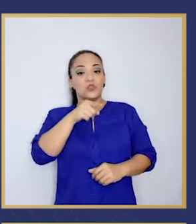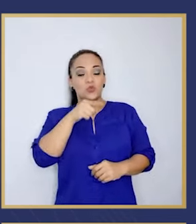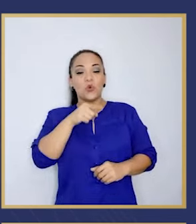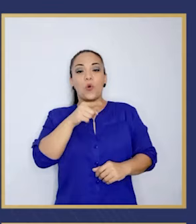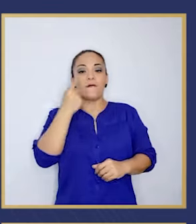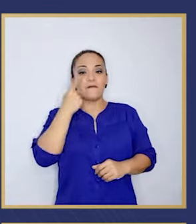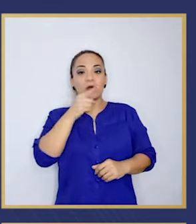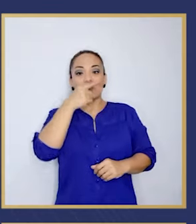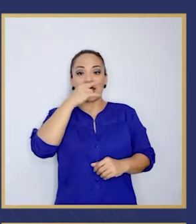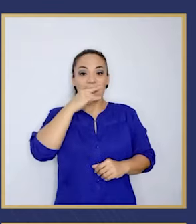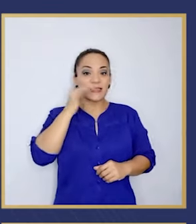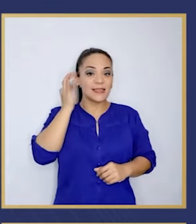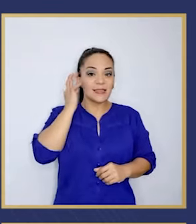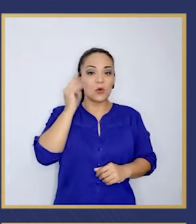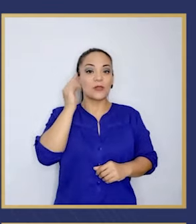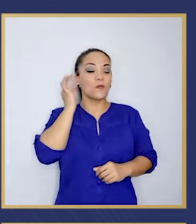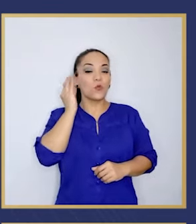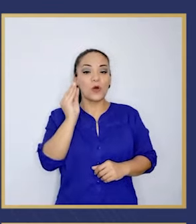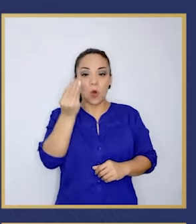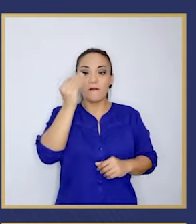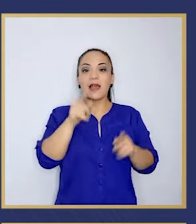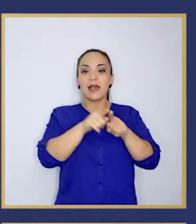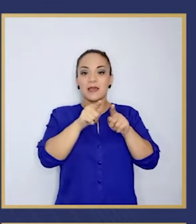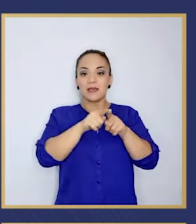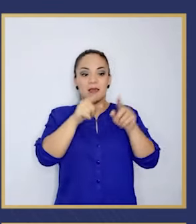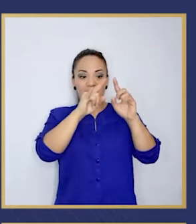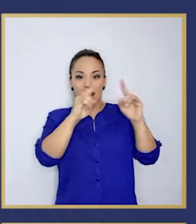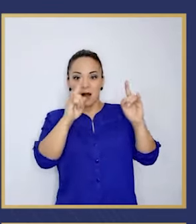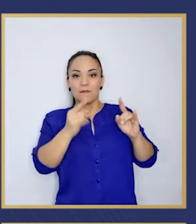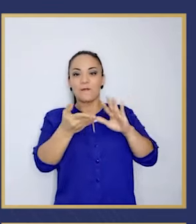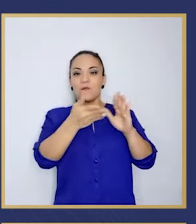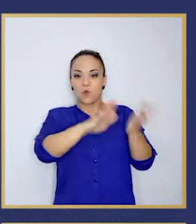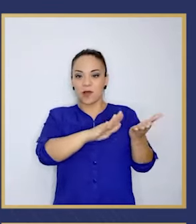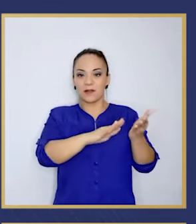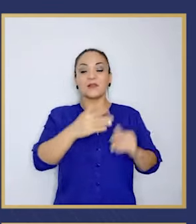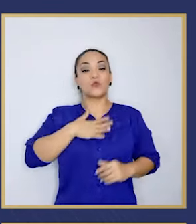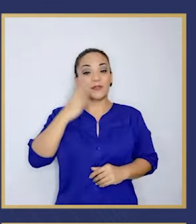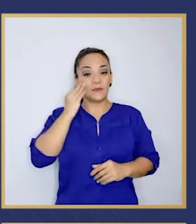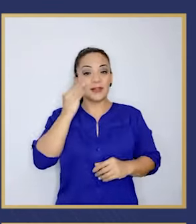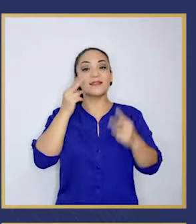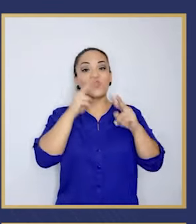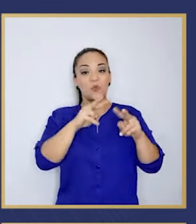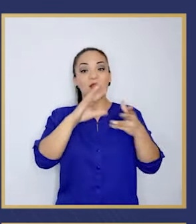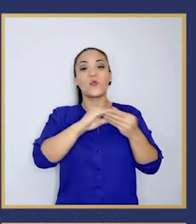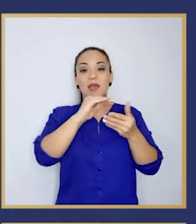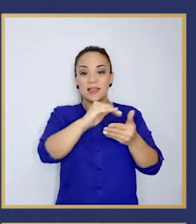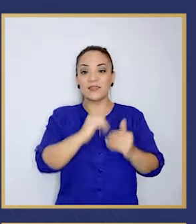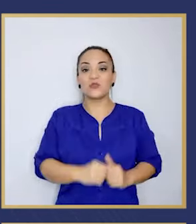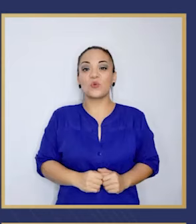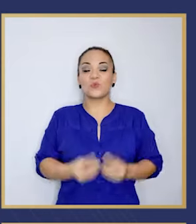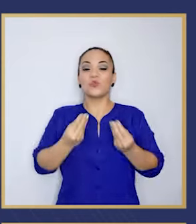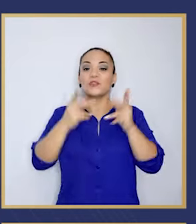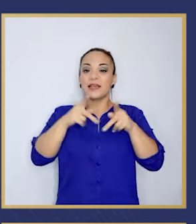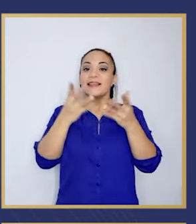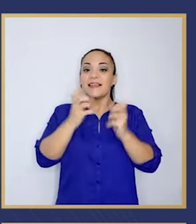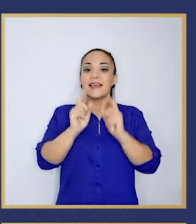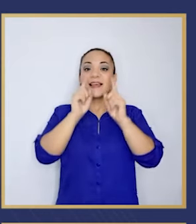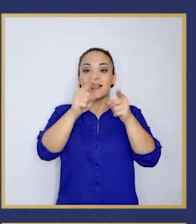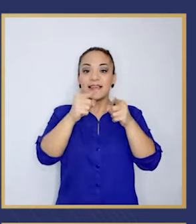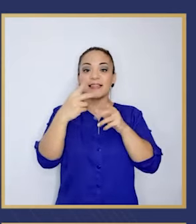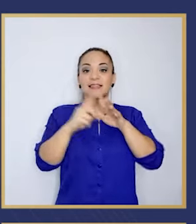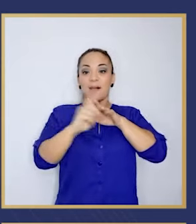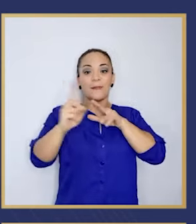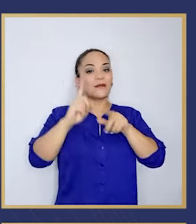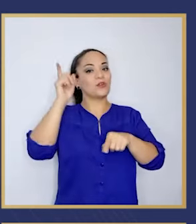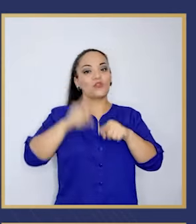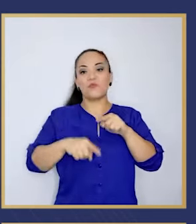una carta y vi una niña y una muchacha muerta en esa carta. El que lo vive es el que lo cuenta, porque hay muchos que quieren subir y